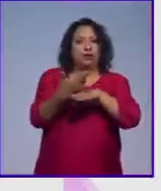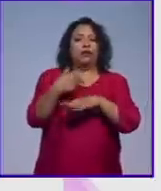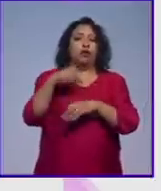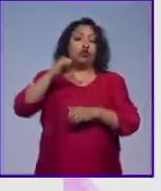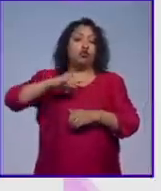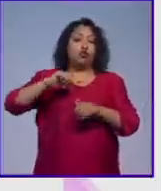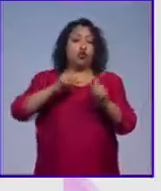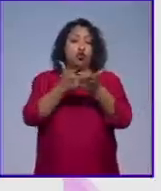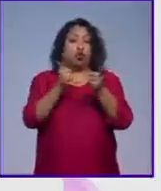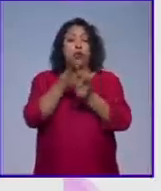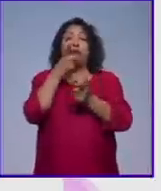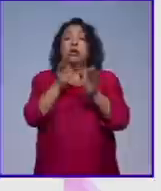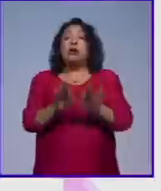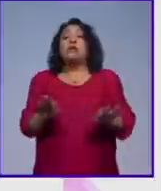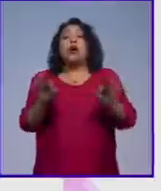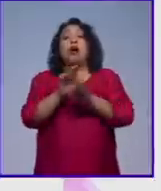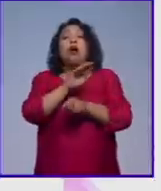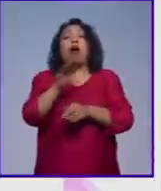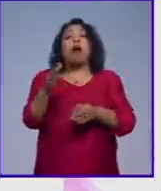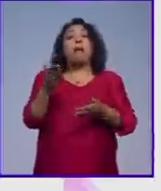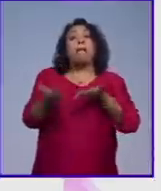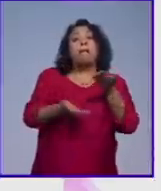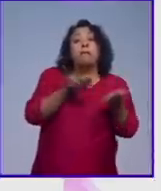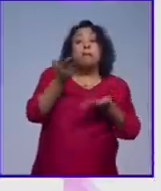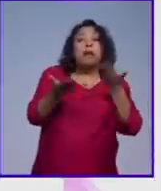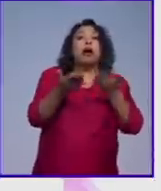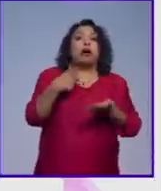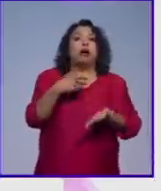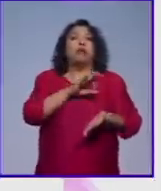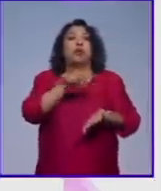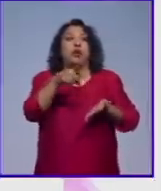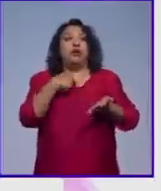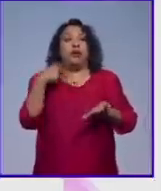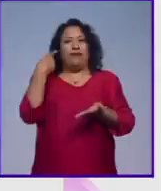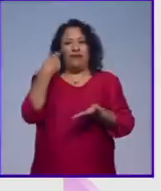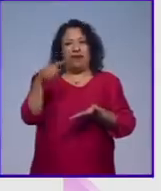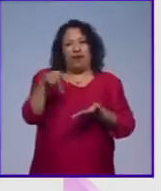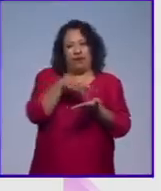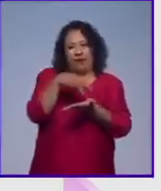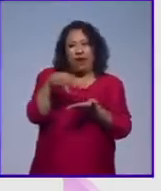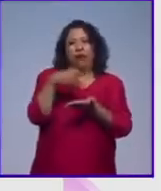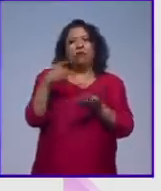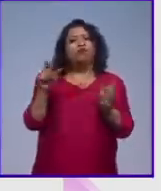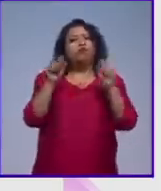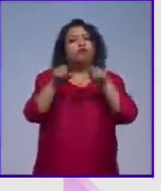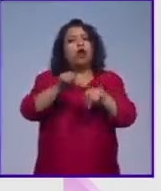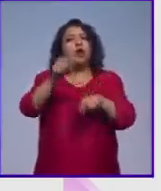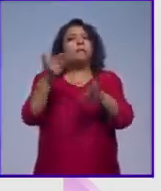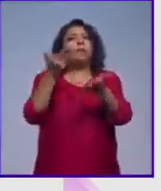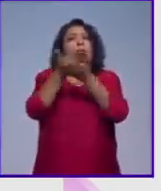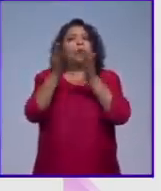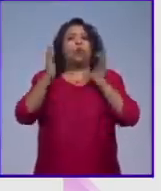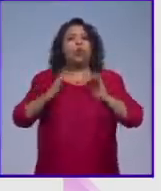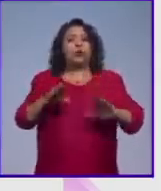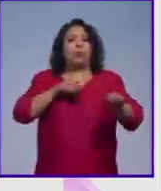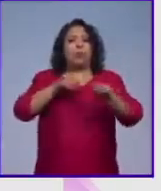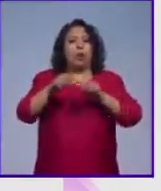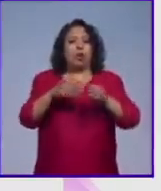agrupación, destaca las bondades dancísticas que le permiten a esta danza folclórica empatar con otras propuestas del cuerpo en